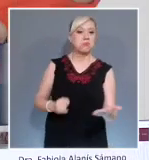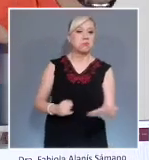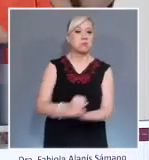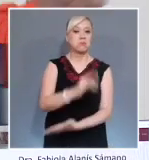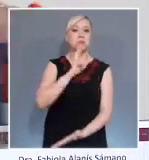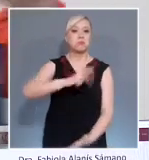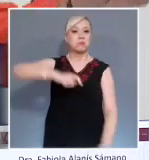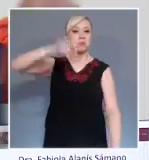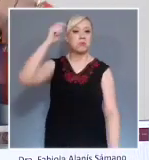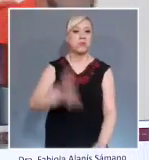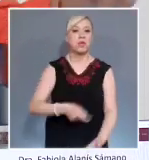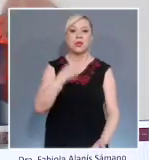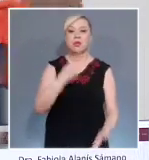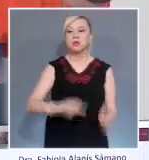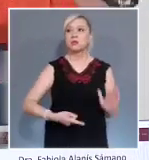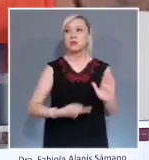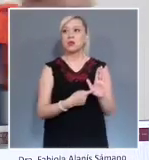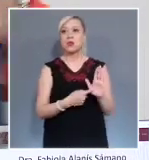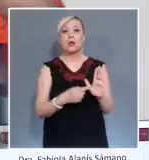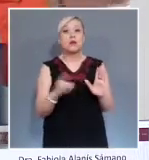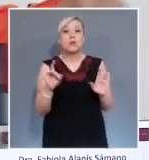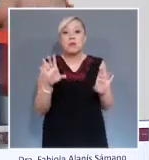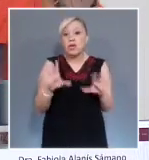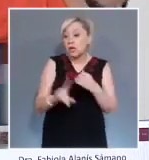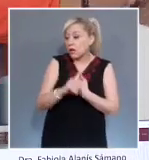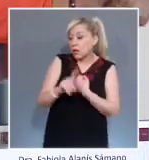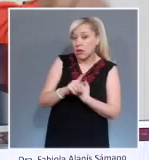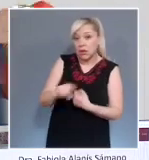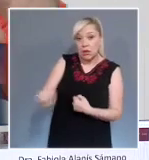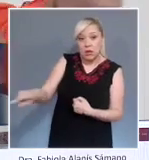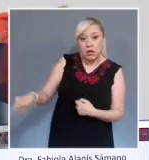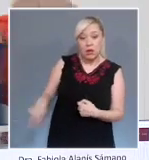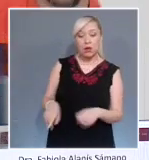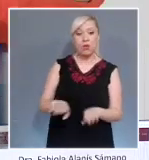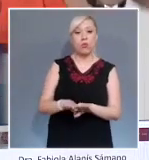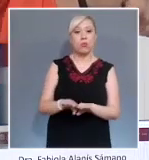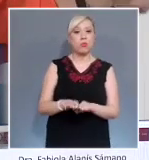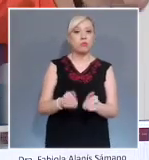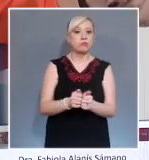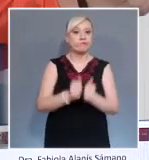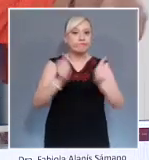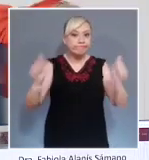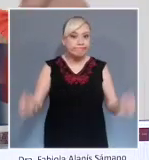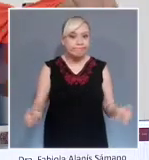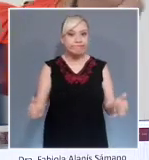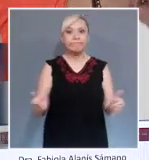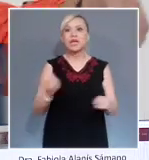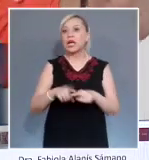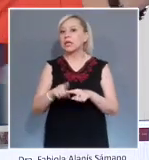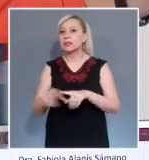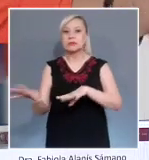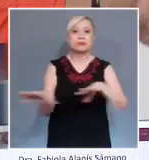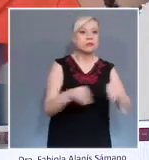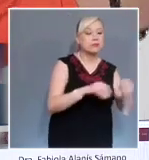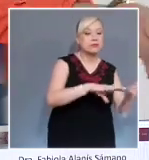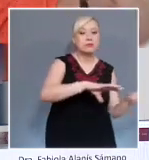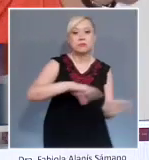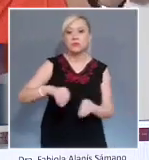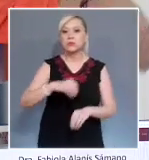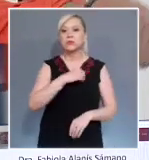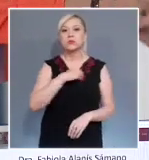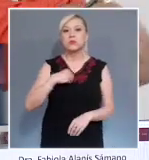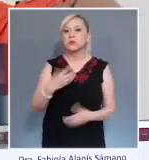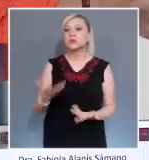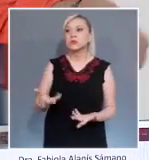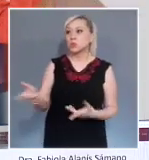a esta situación Familiar o frente a esta separación o frente a la necesidad de que respondas a tu obligación de garantizar a las mujeres